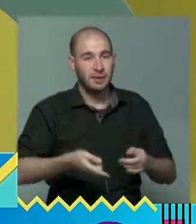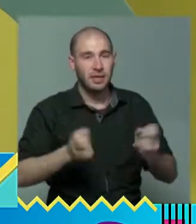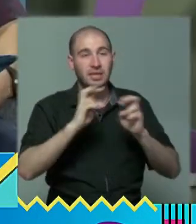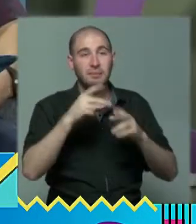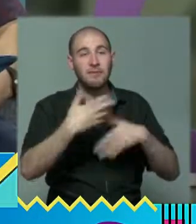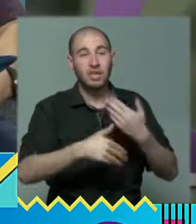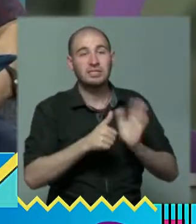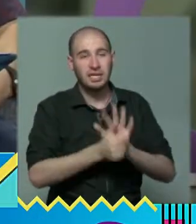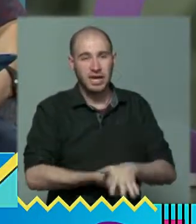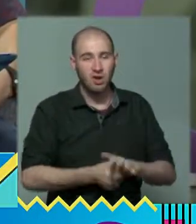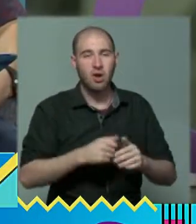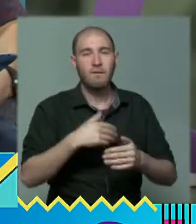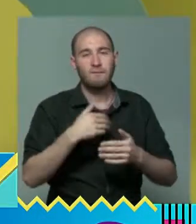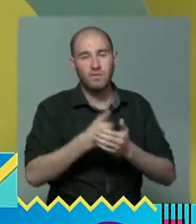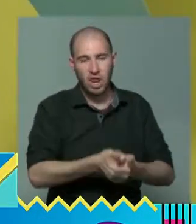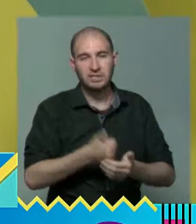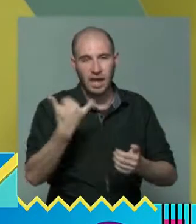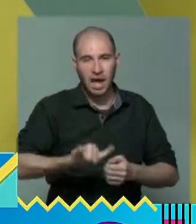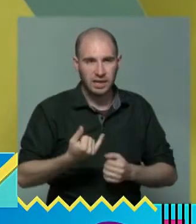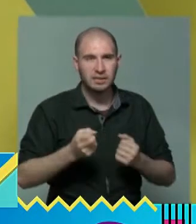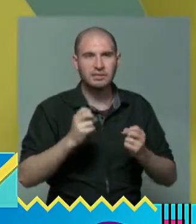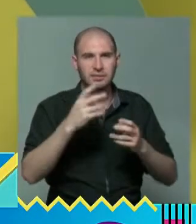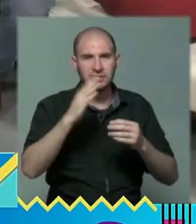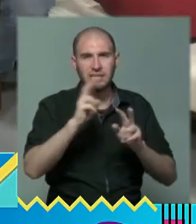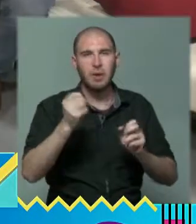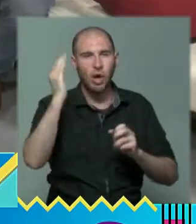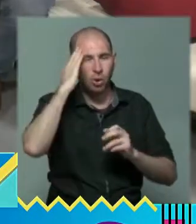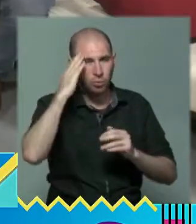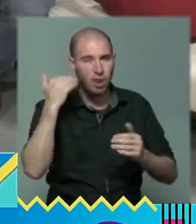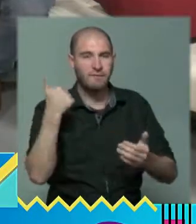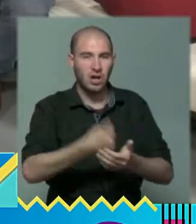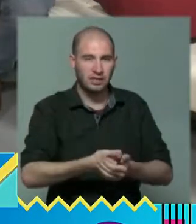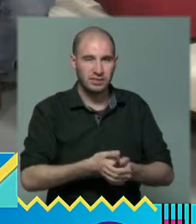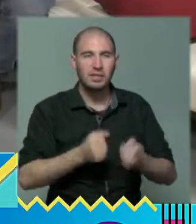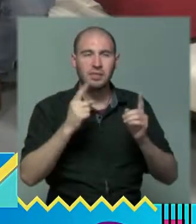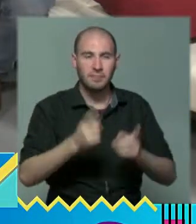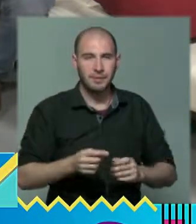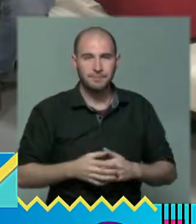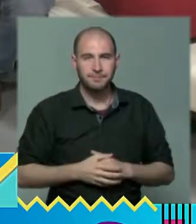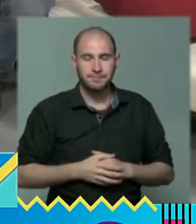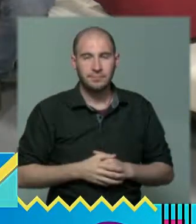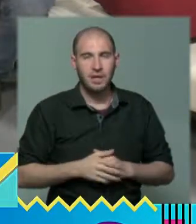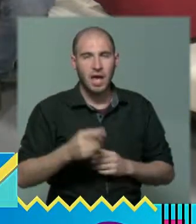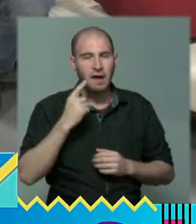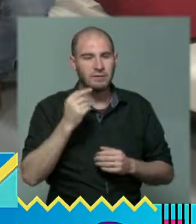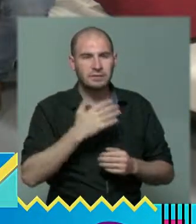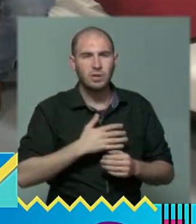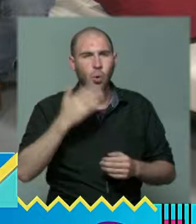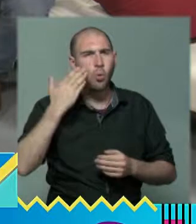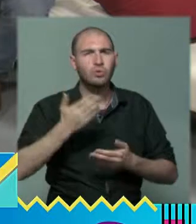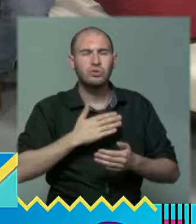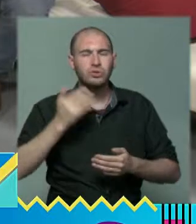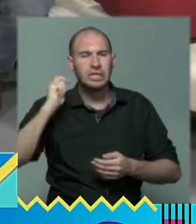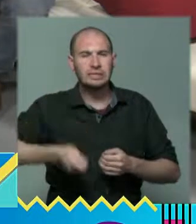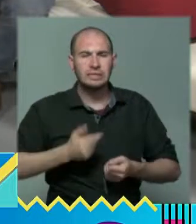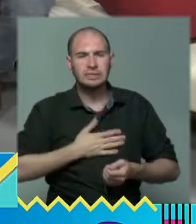tema de la violencia de género, la agresión sexual, y tiene que ver con patrones culturales, la agresión sexual, y también tiene que ver cuál es la percepción de la justicia de la